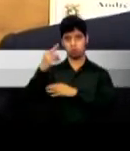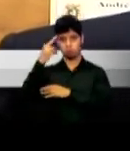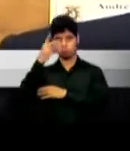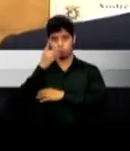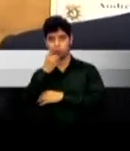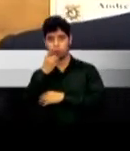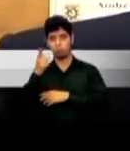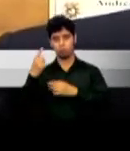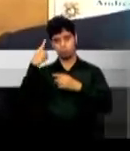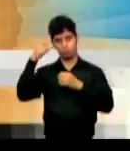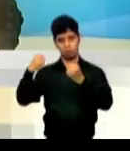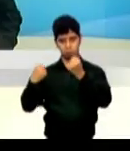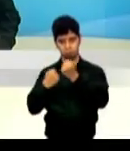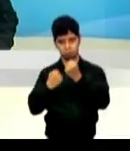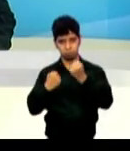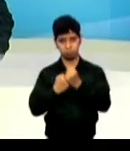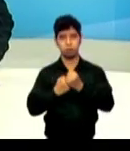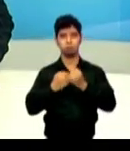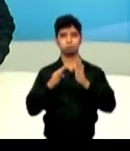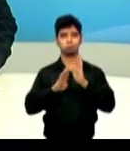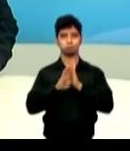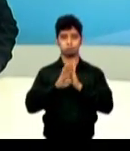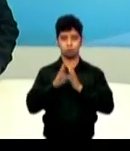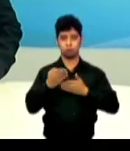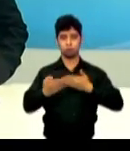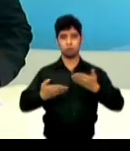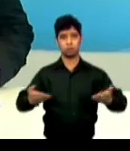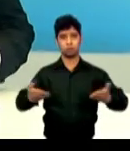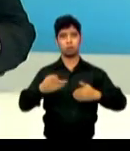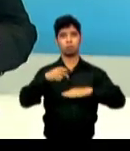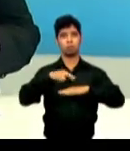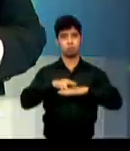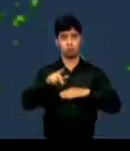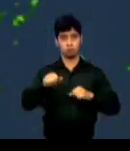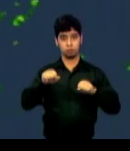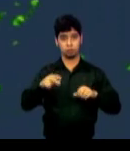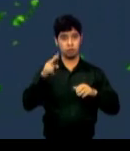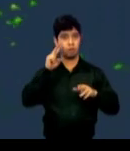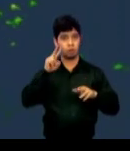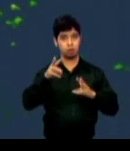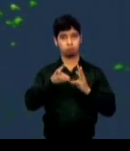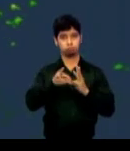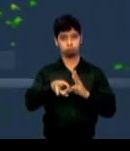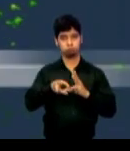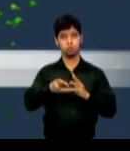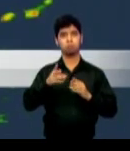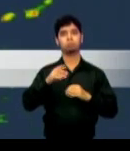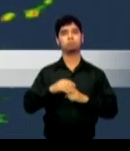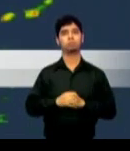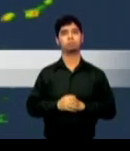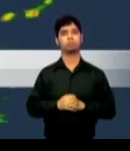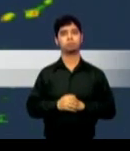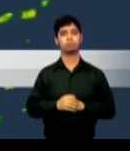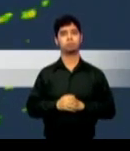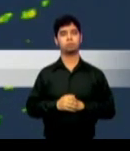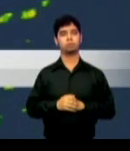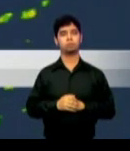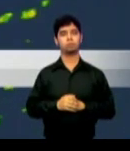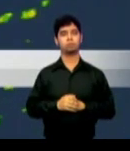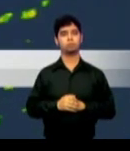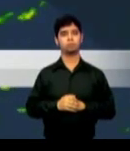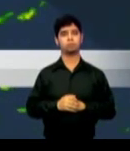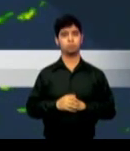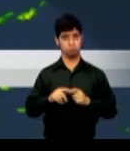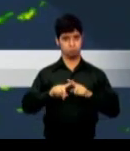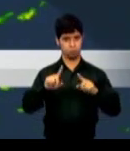económico en la isla. Y así luce Radar Doppler a esta hora. Ahí lo tenemos en pantalla. Pero precisamente, ¿cómo